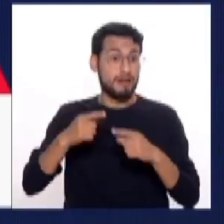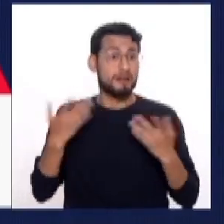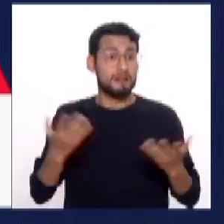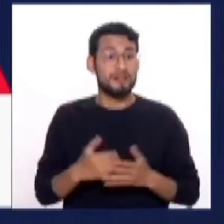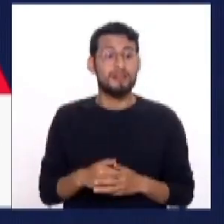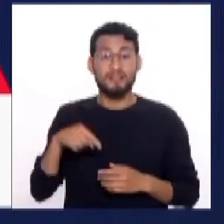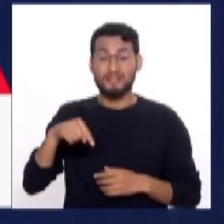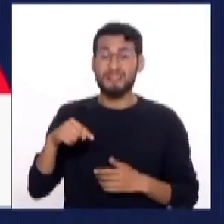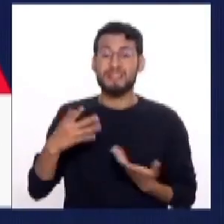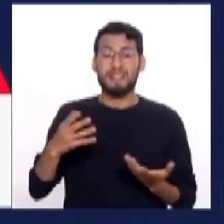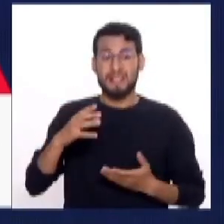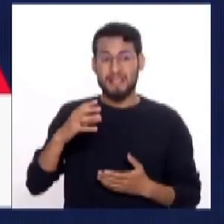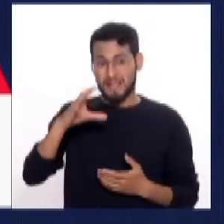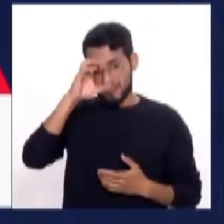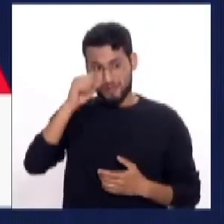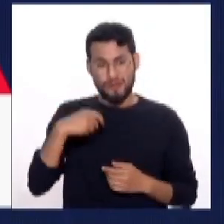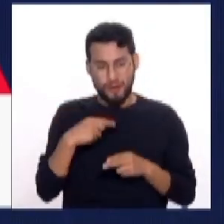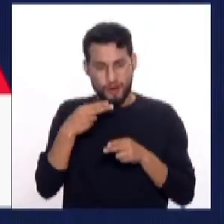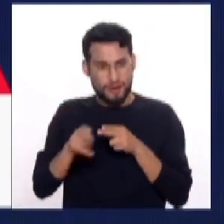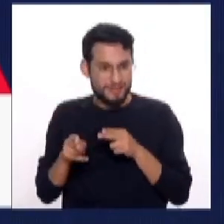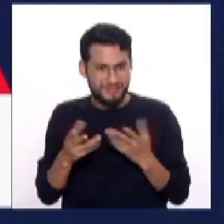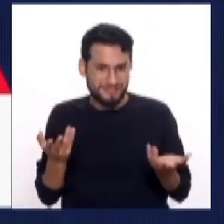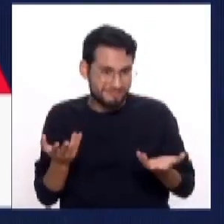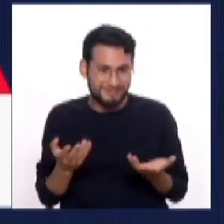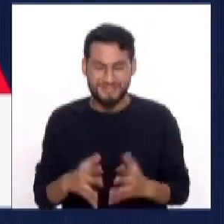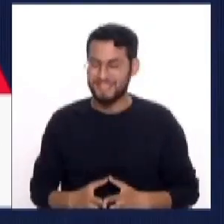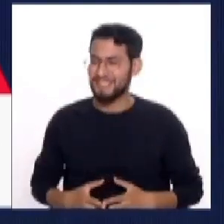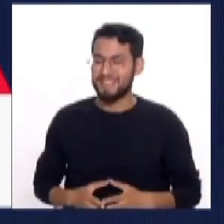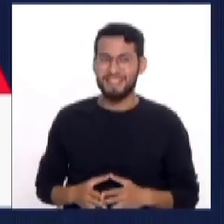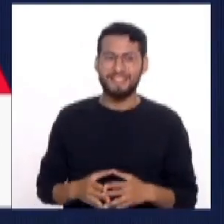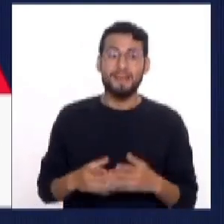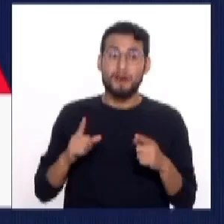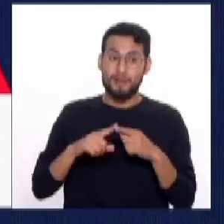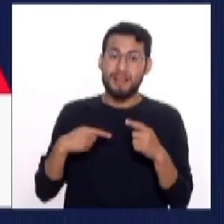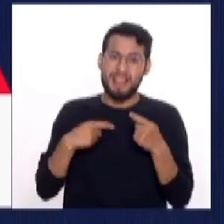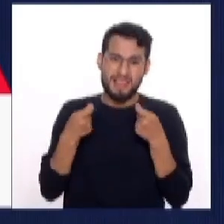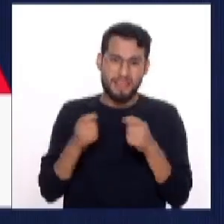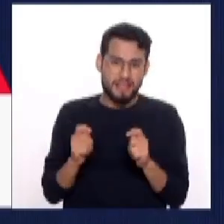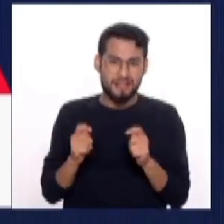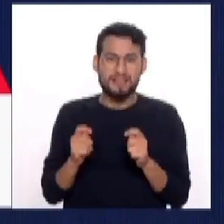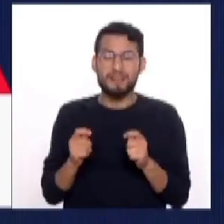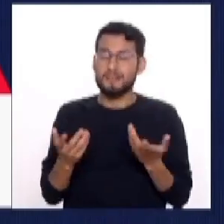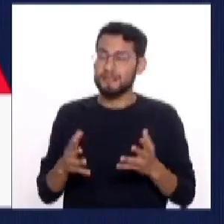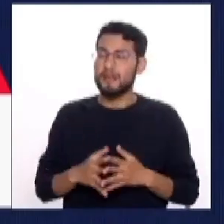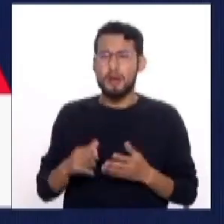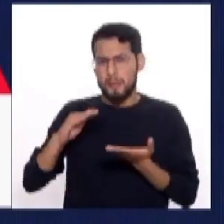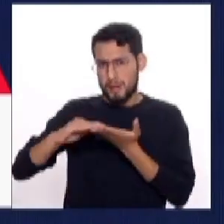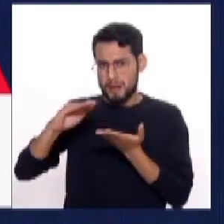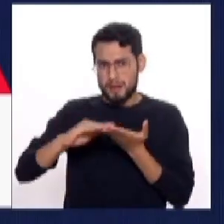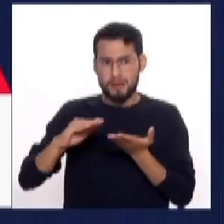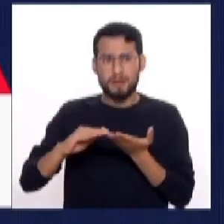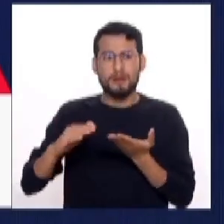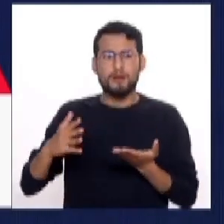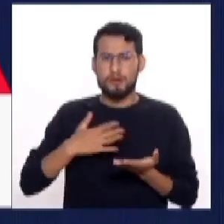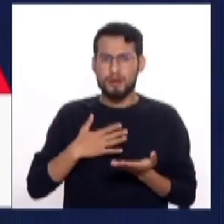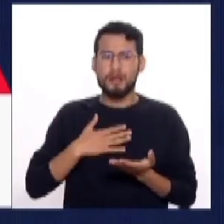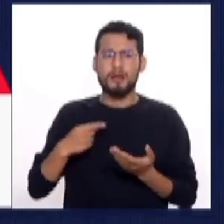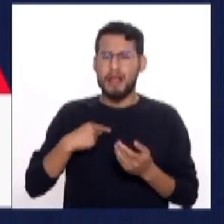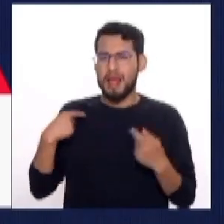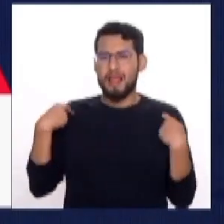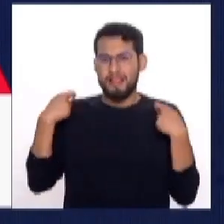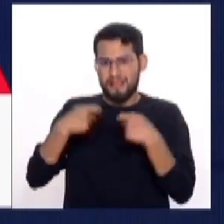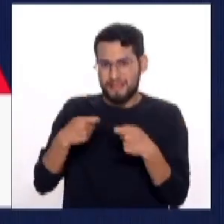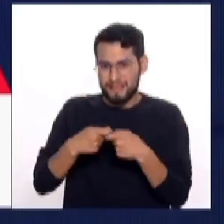un senador de hablar muy corto entonces pero voy a tratar Y perdóname voy a seguir en